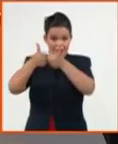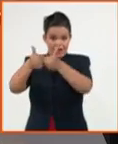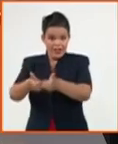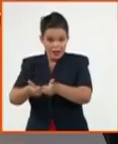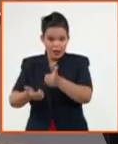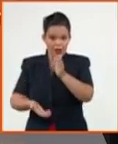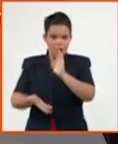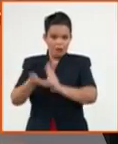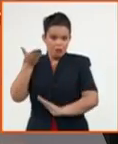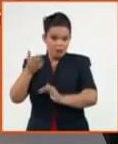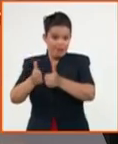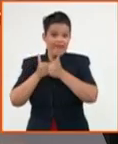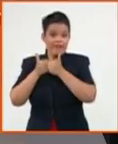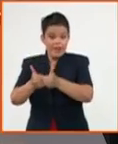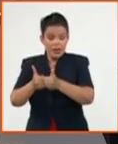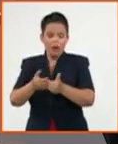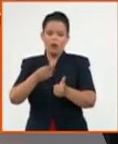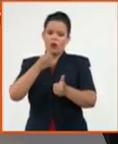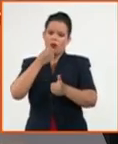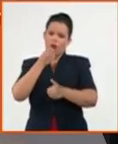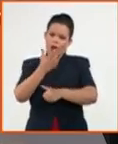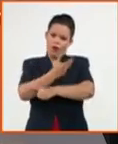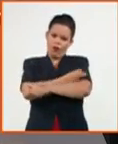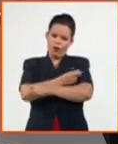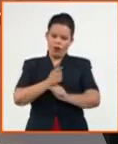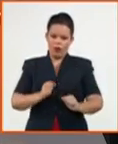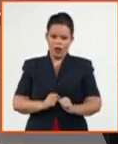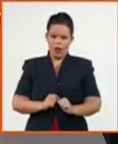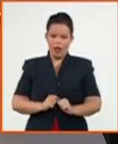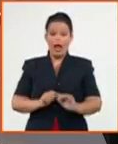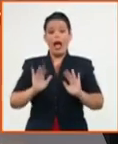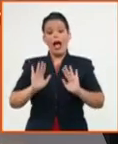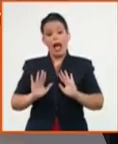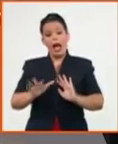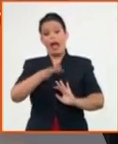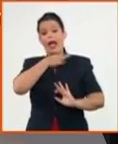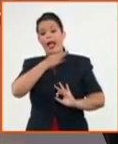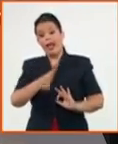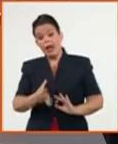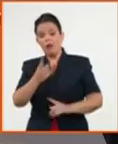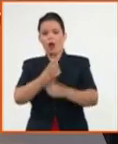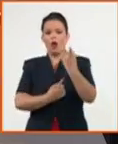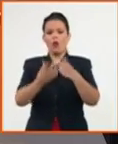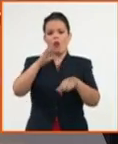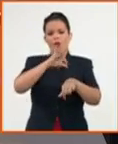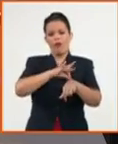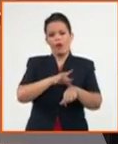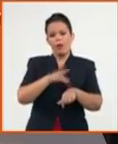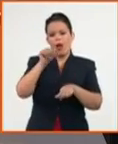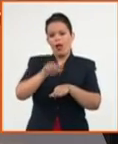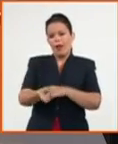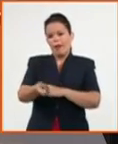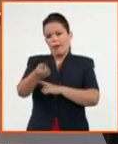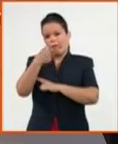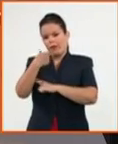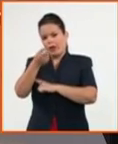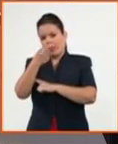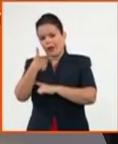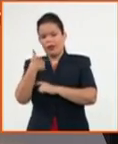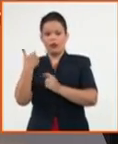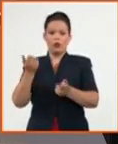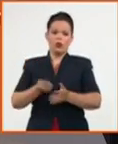recibiendo tratamiento con medicamentos esteroideos con esteroides altas 12 veces enfermedades reumatólogos enfermedades